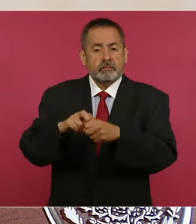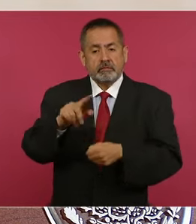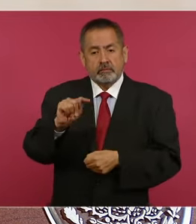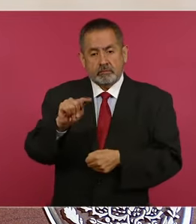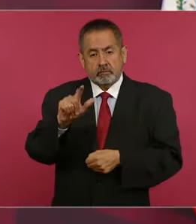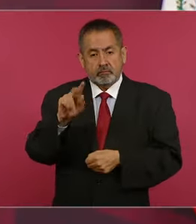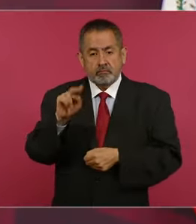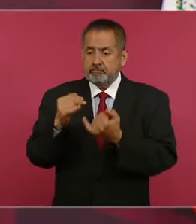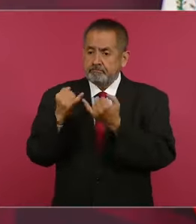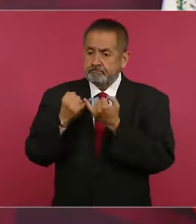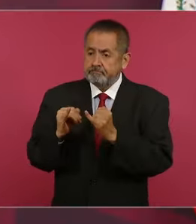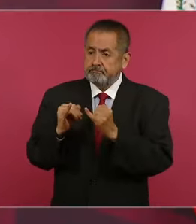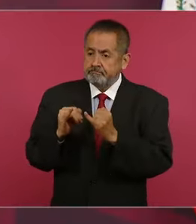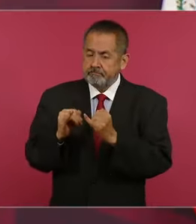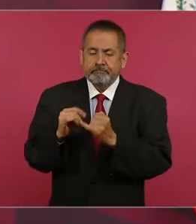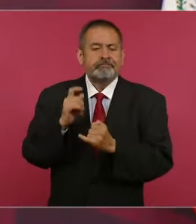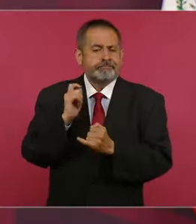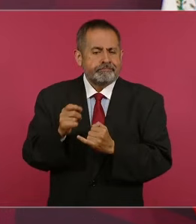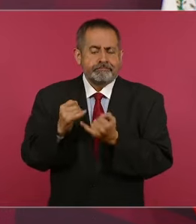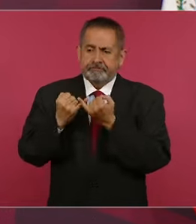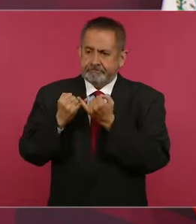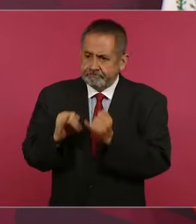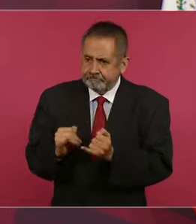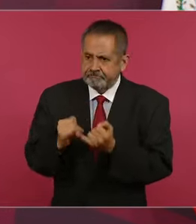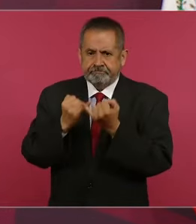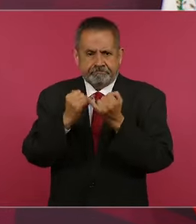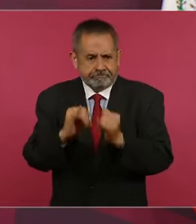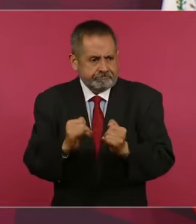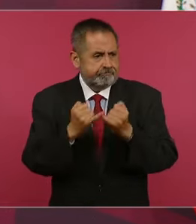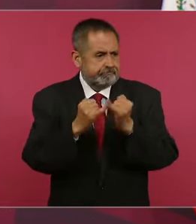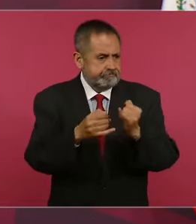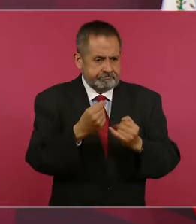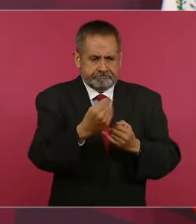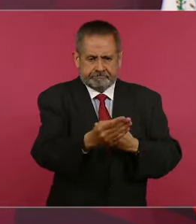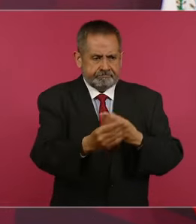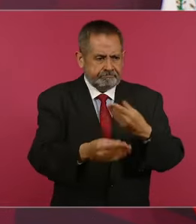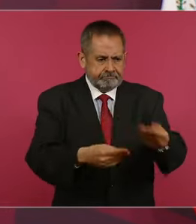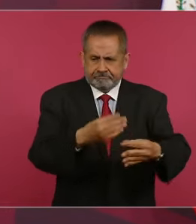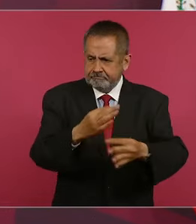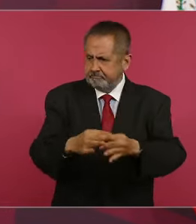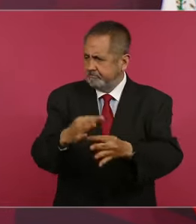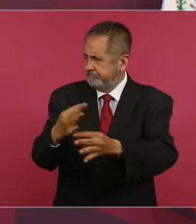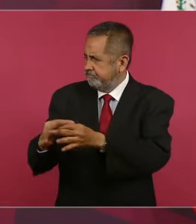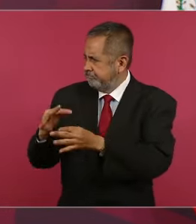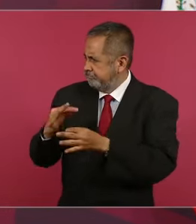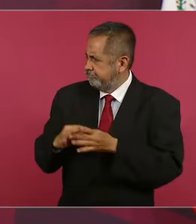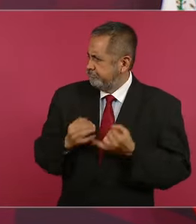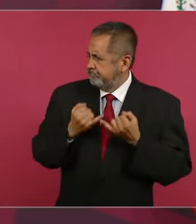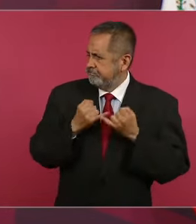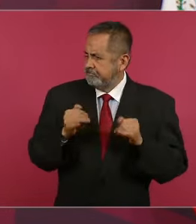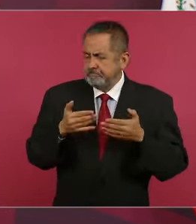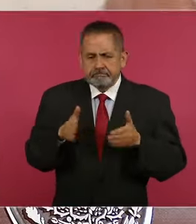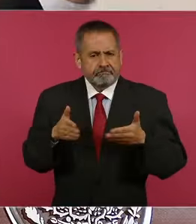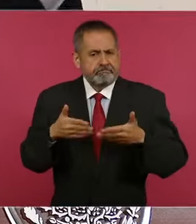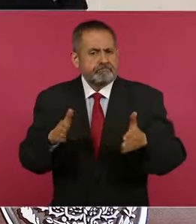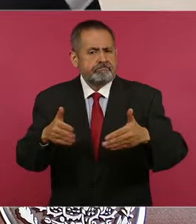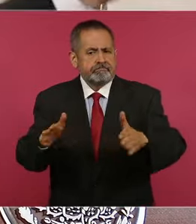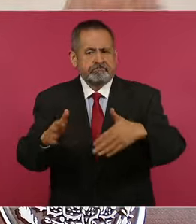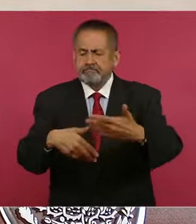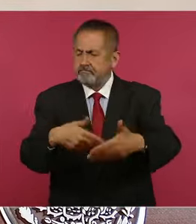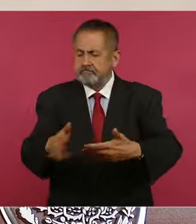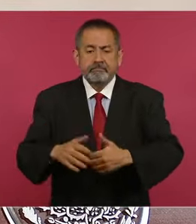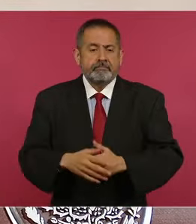Ya vamos a empezar a entregar obras que nos llevaron ya tiempo.